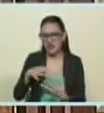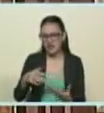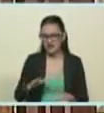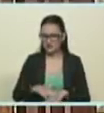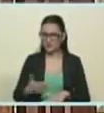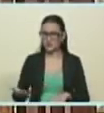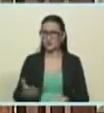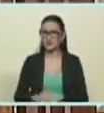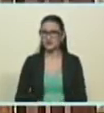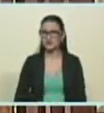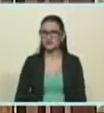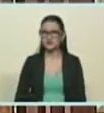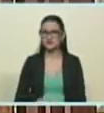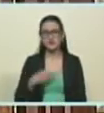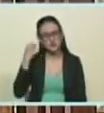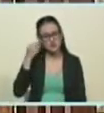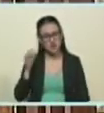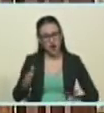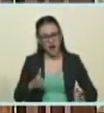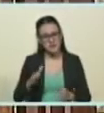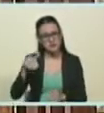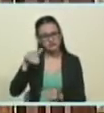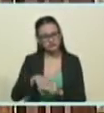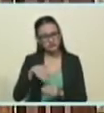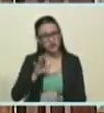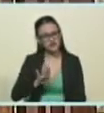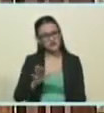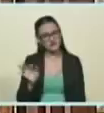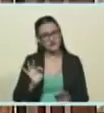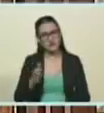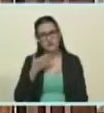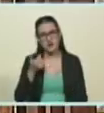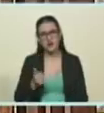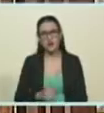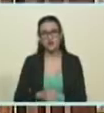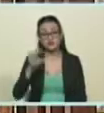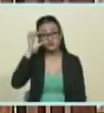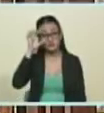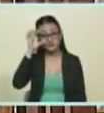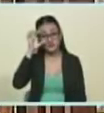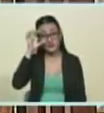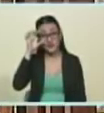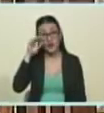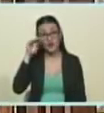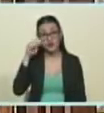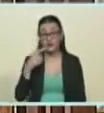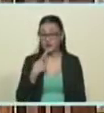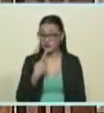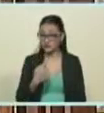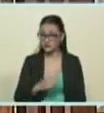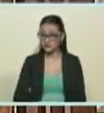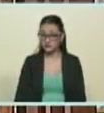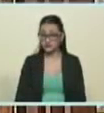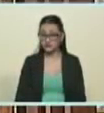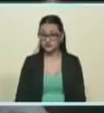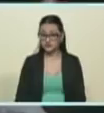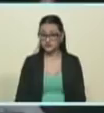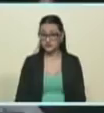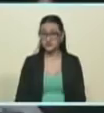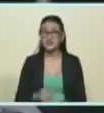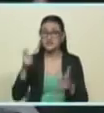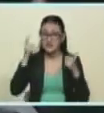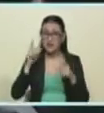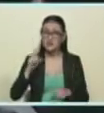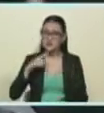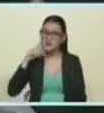creemos en el camino electoral. Lo ha insistido mucho Elías en sus escritos domingueros. Lo insistió mucho el comandante